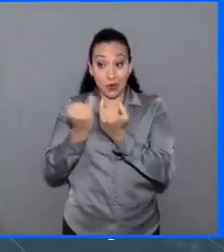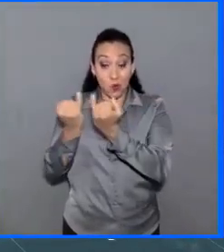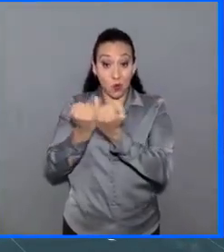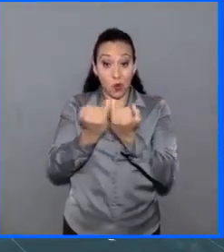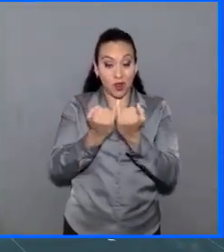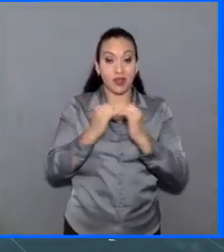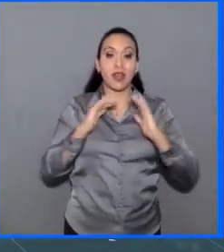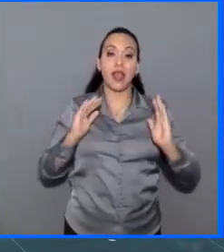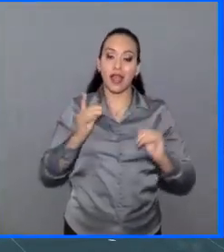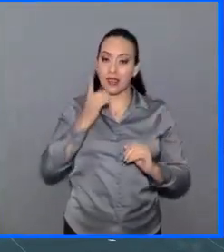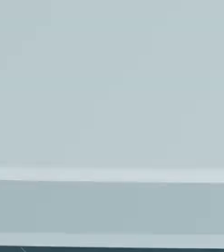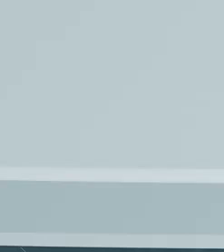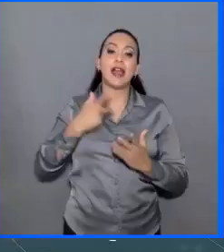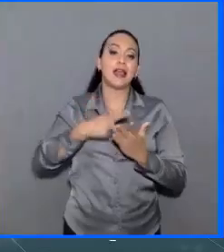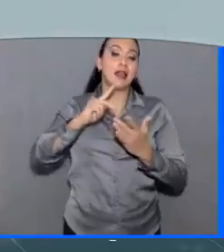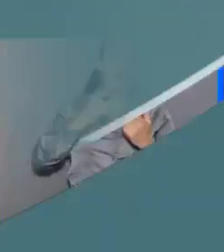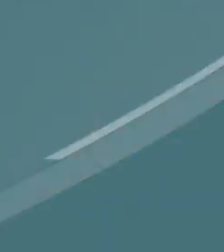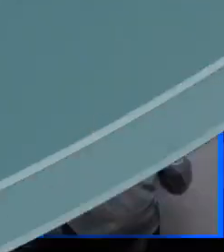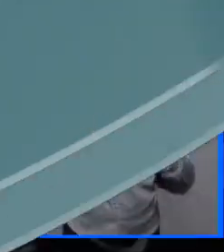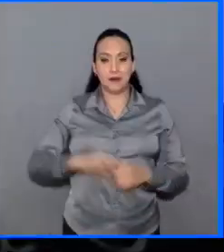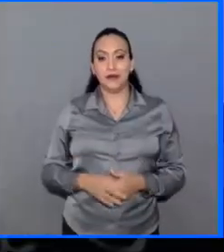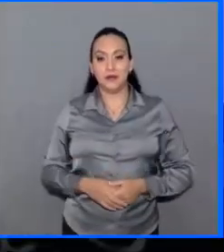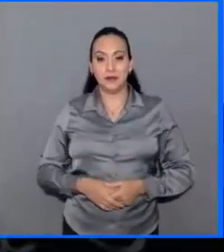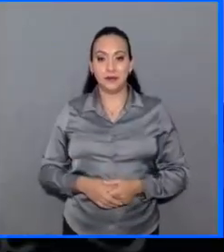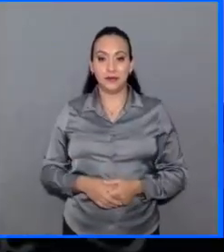en disputa.